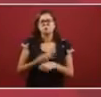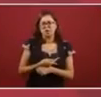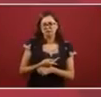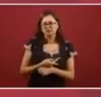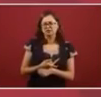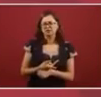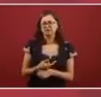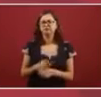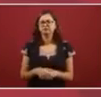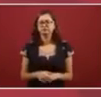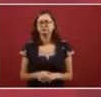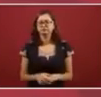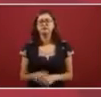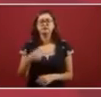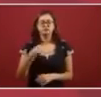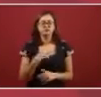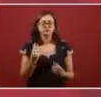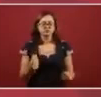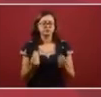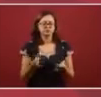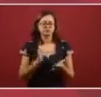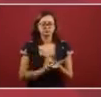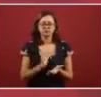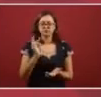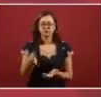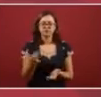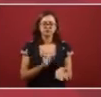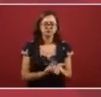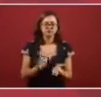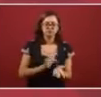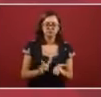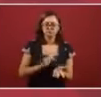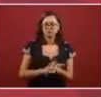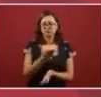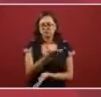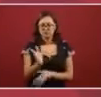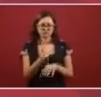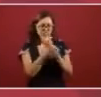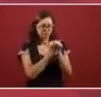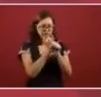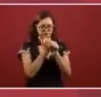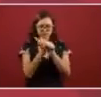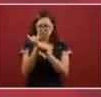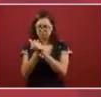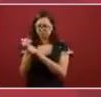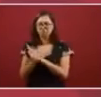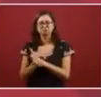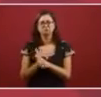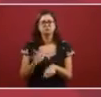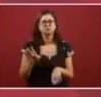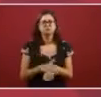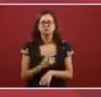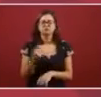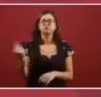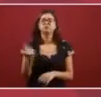yo les agradezco mucho todo su apoyo de investigación, porque